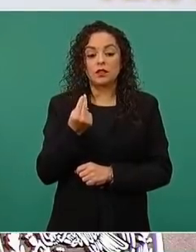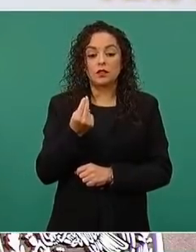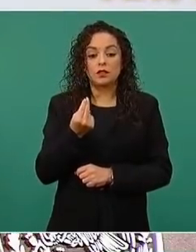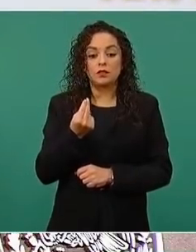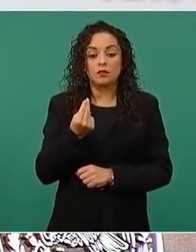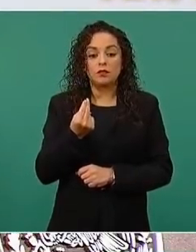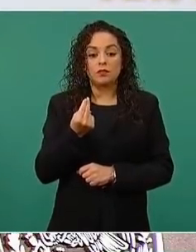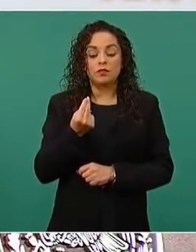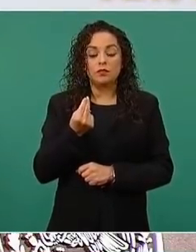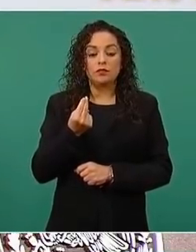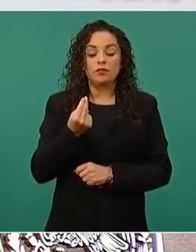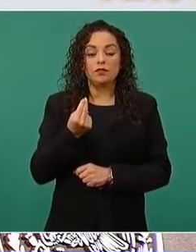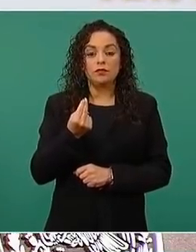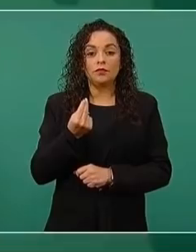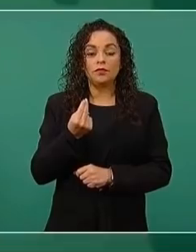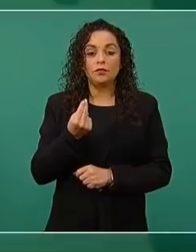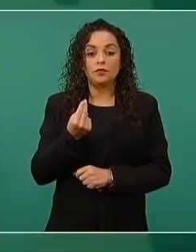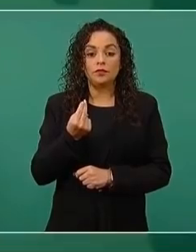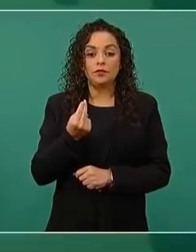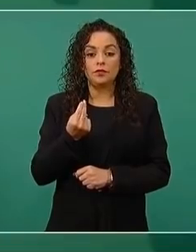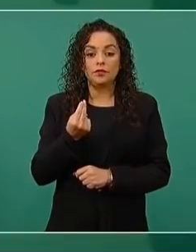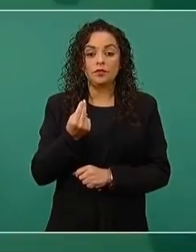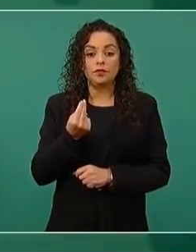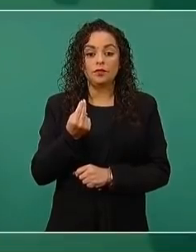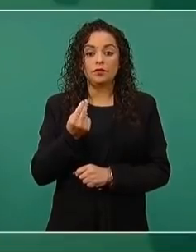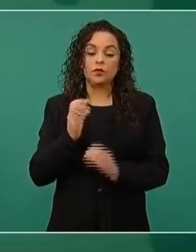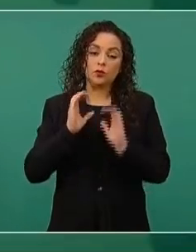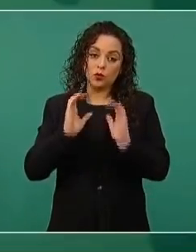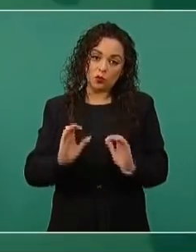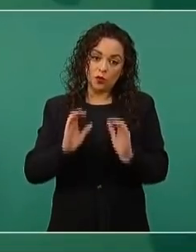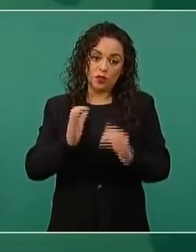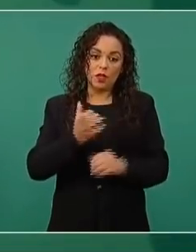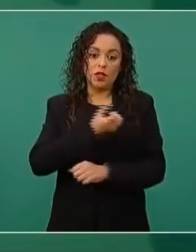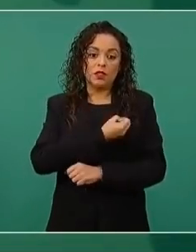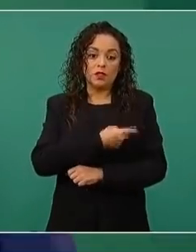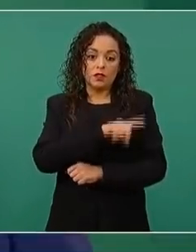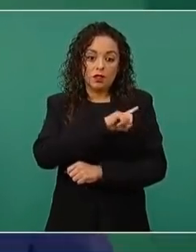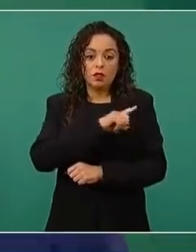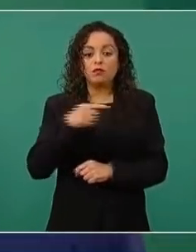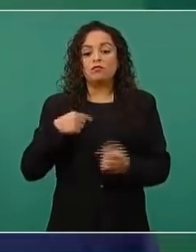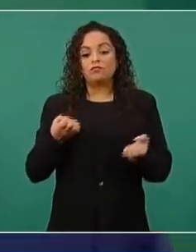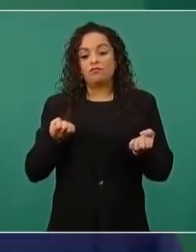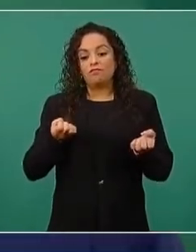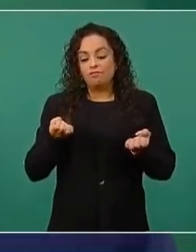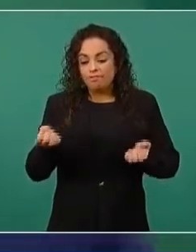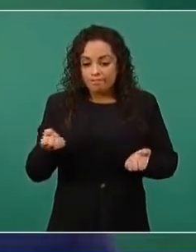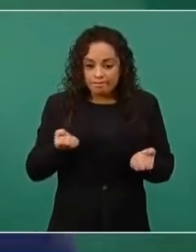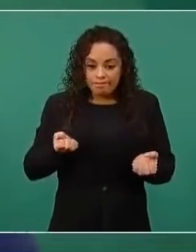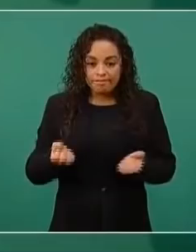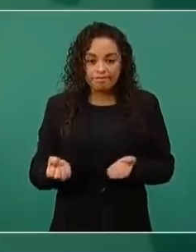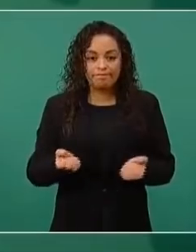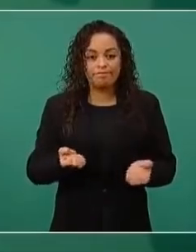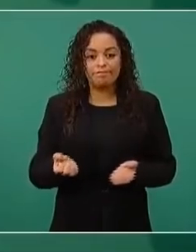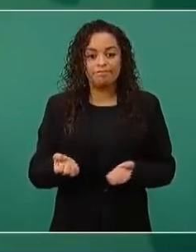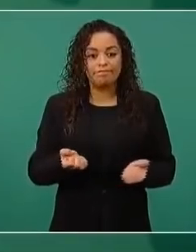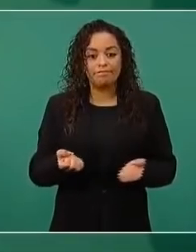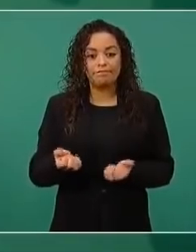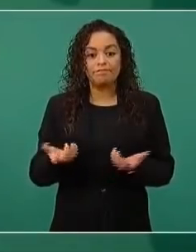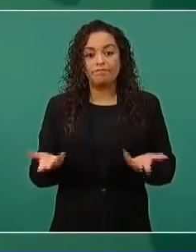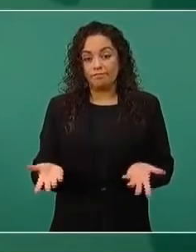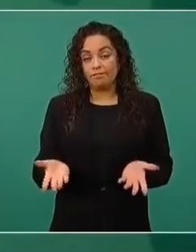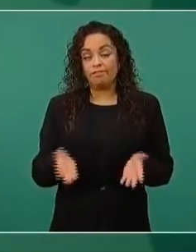para que yo pueda estar sano, mis ejercicios y tener una